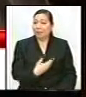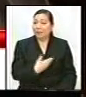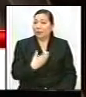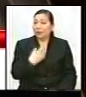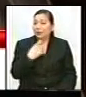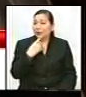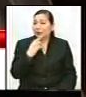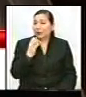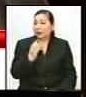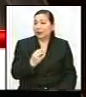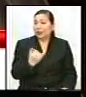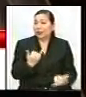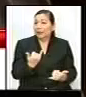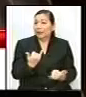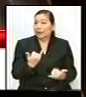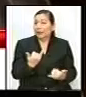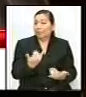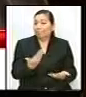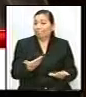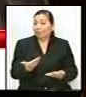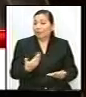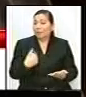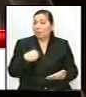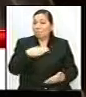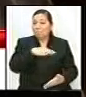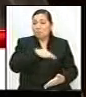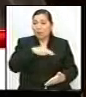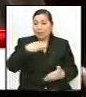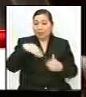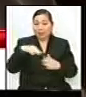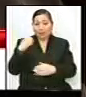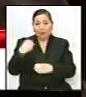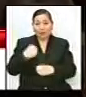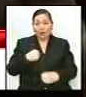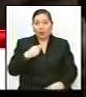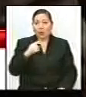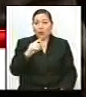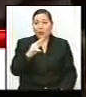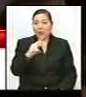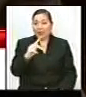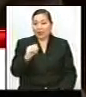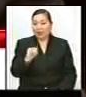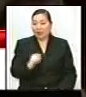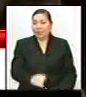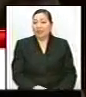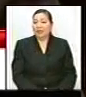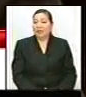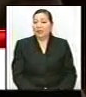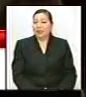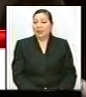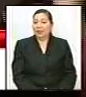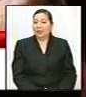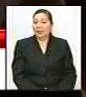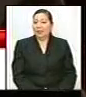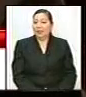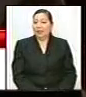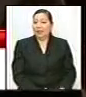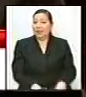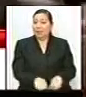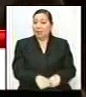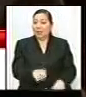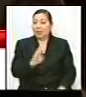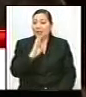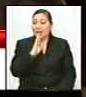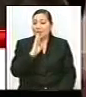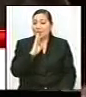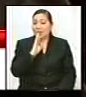Lima es el exministro del Interior, Daniel Urresti. Y también lo ha mencionado